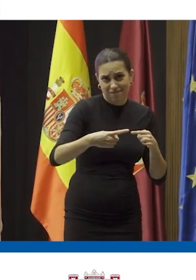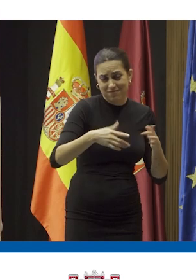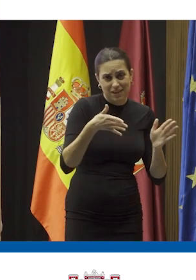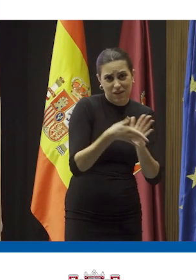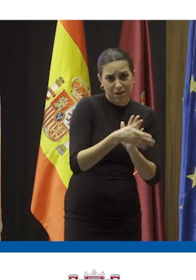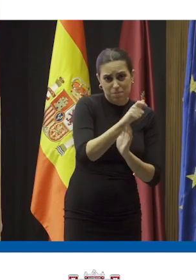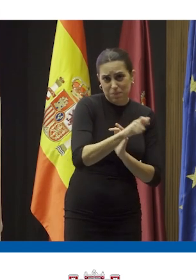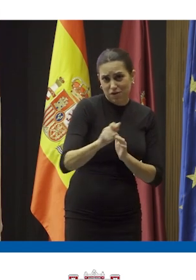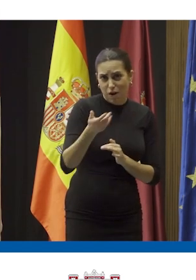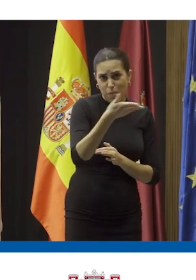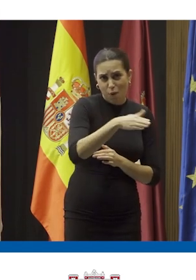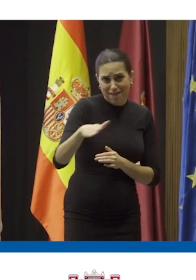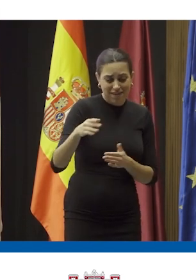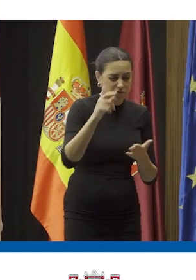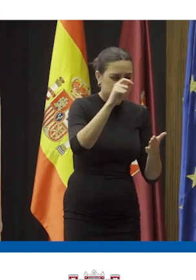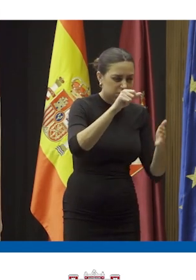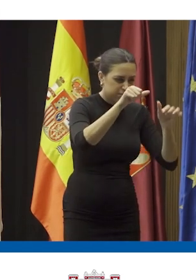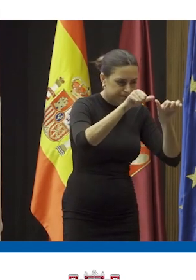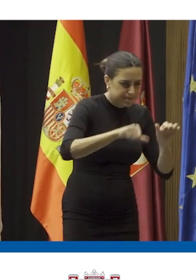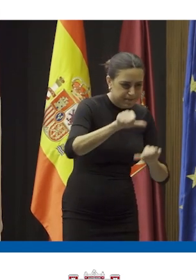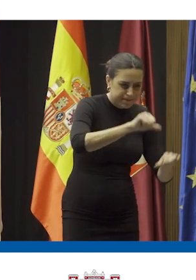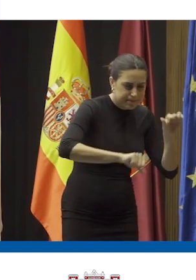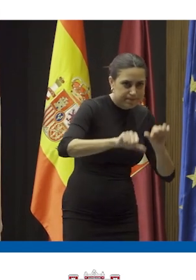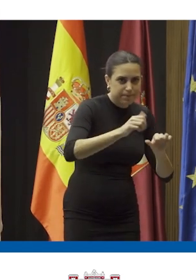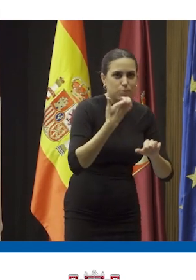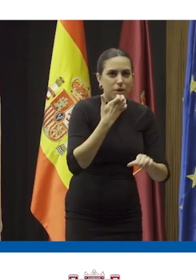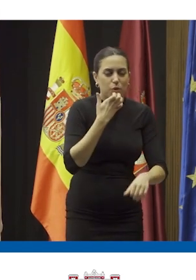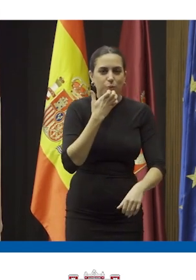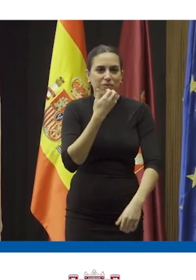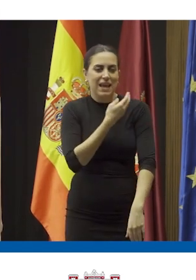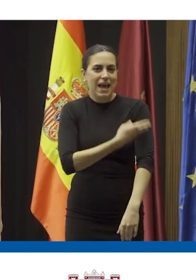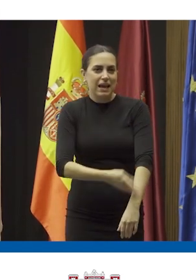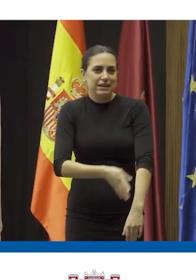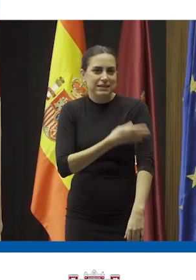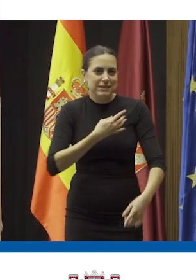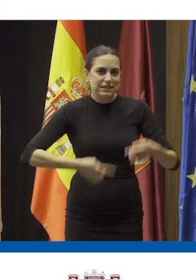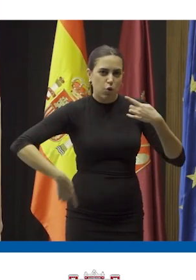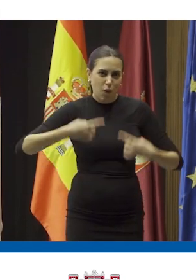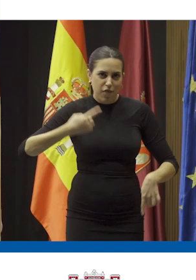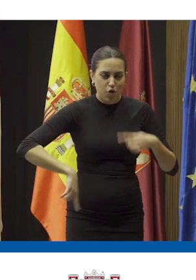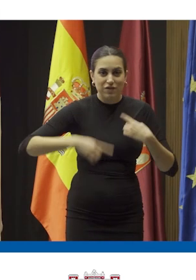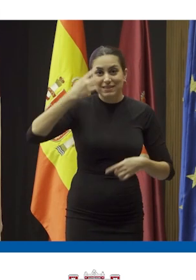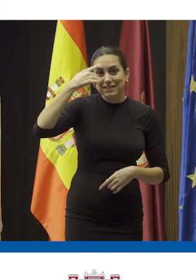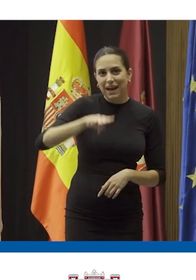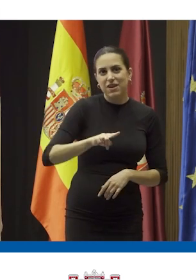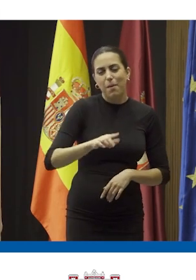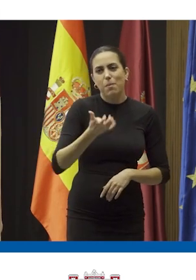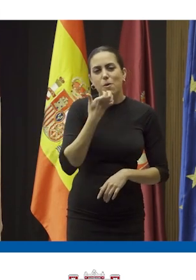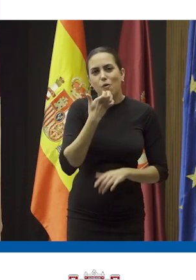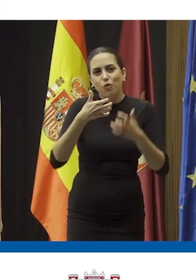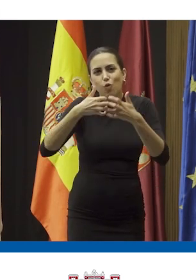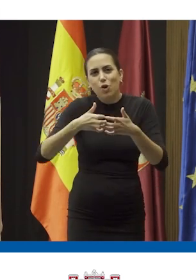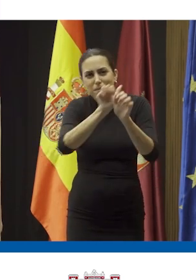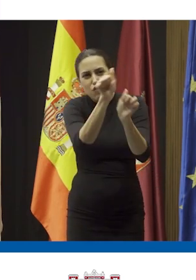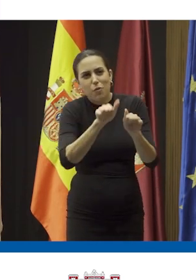a Galeno. Galeno es la circulación sanguínea conocida que existía, que no sabía ni mucho menos cuál era el